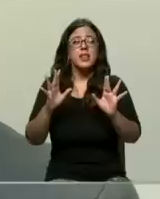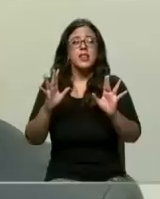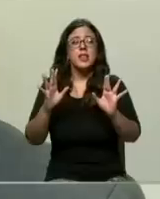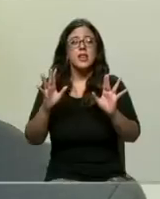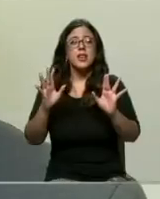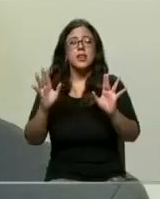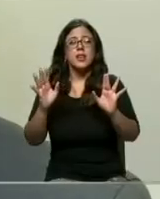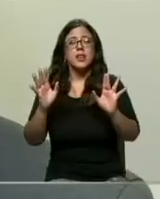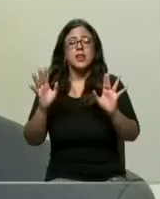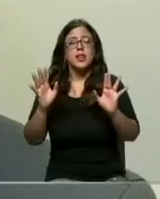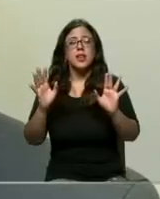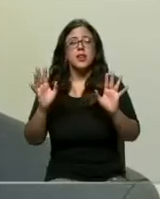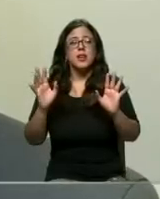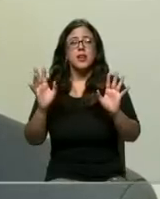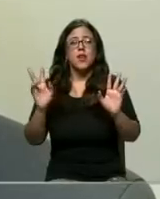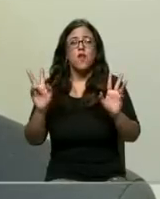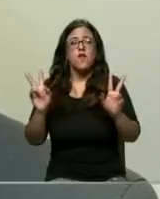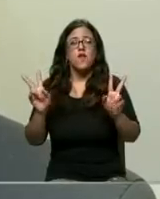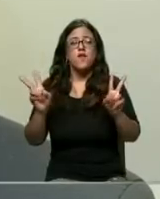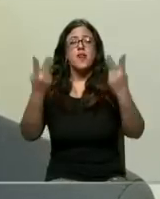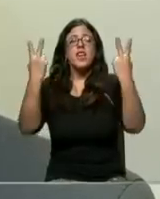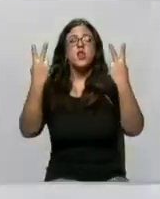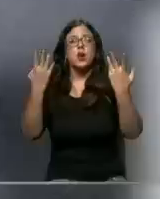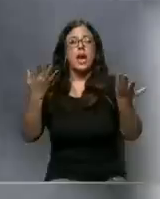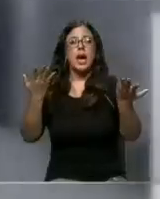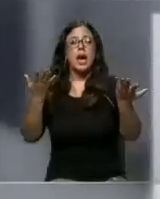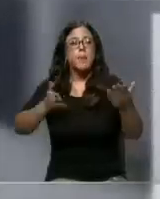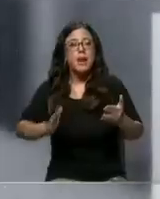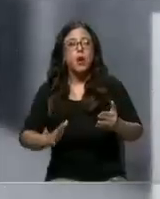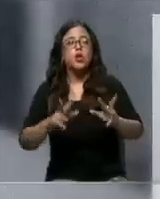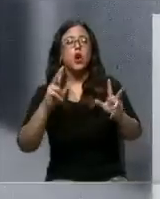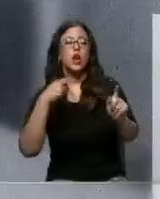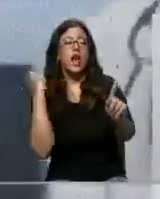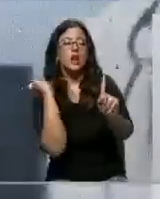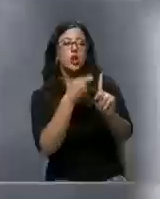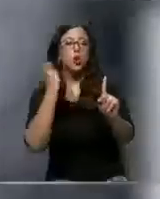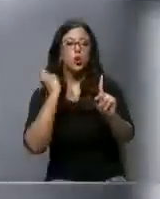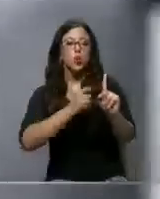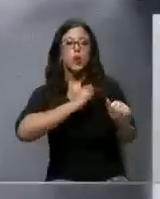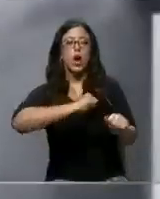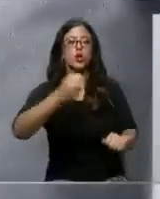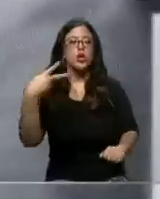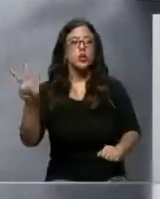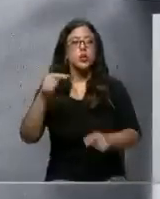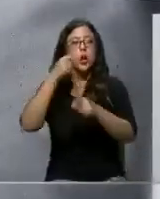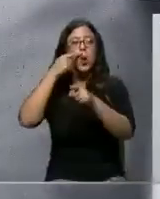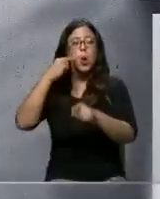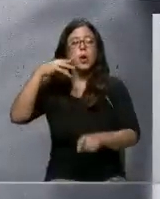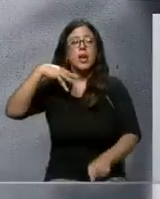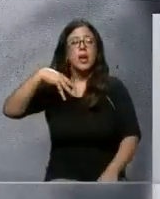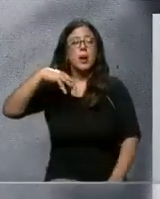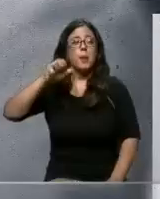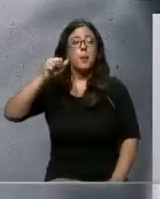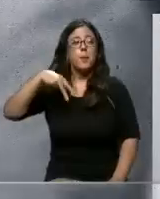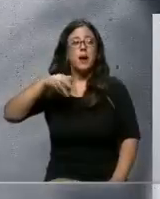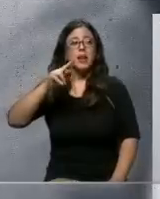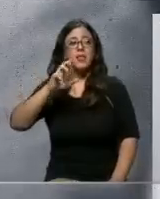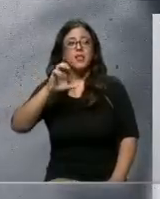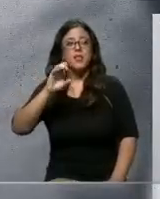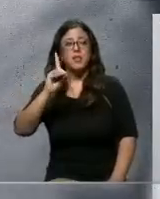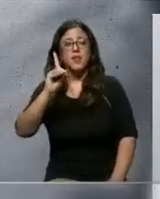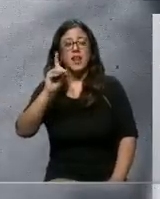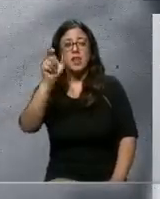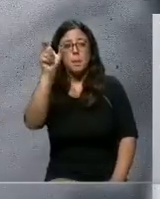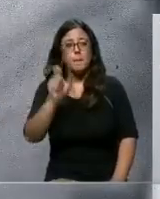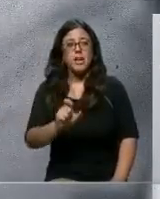sido sometido a las constantes torturas que se le aplicaron. Hoy el señor Manfred Jürgensen es prófugo.